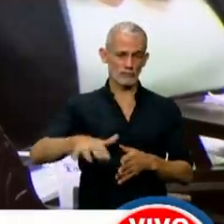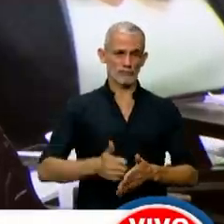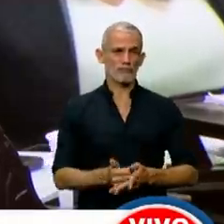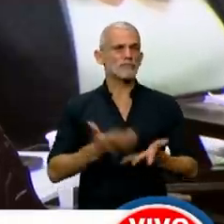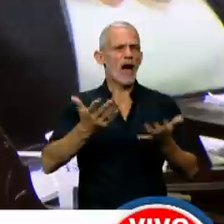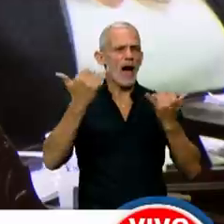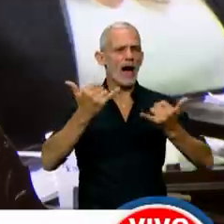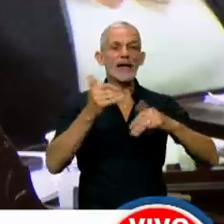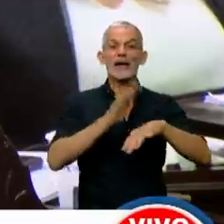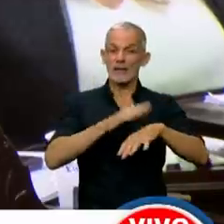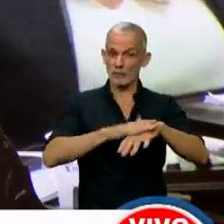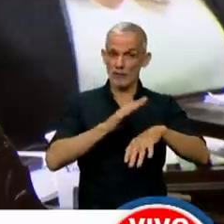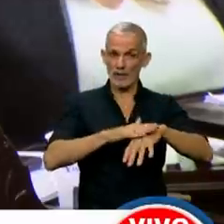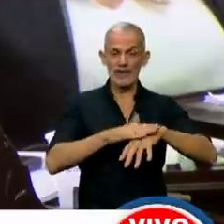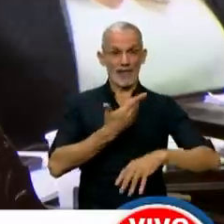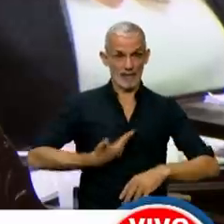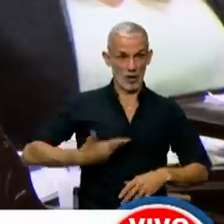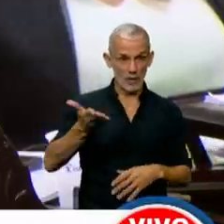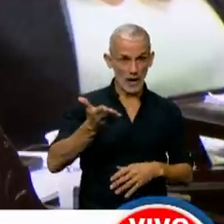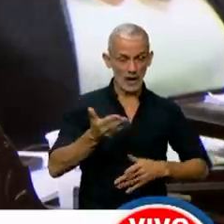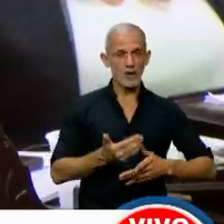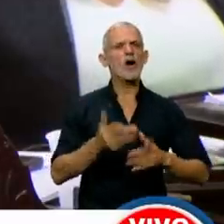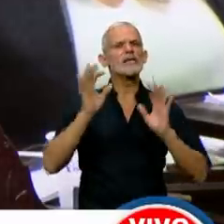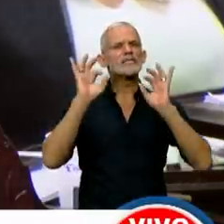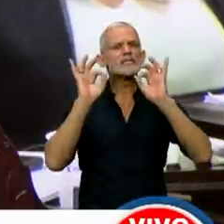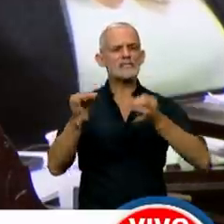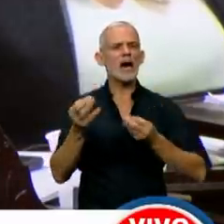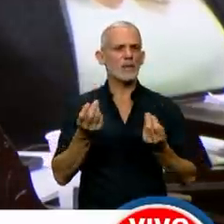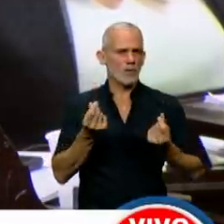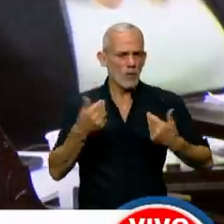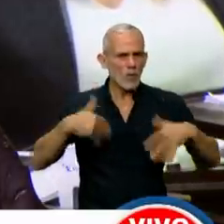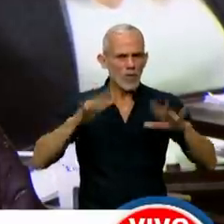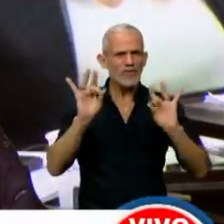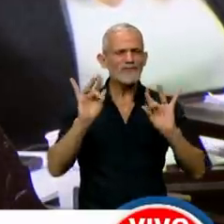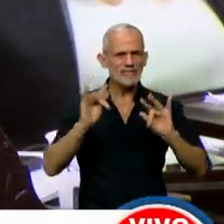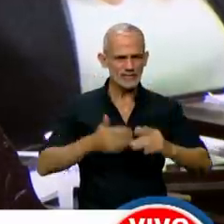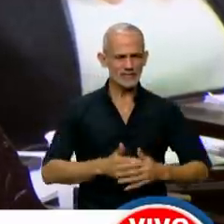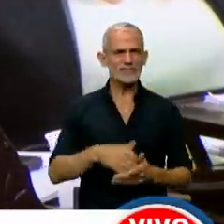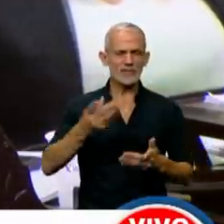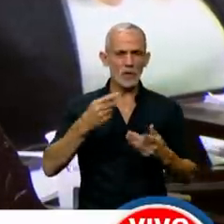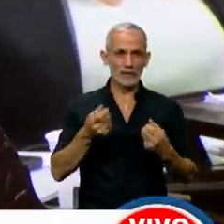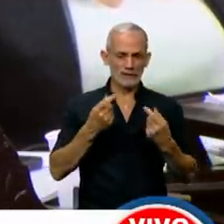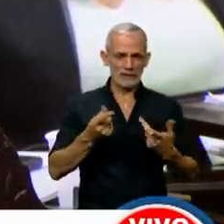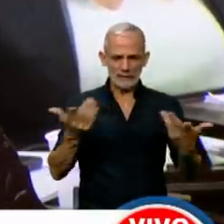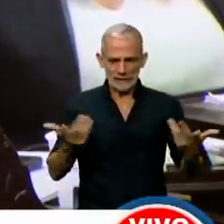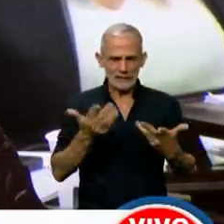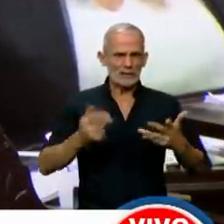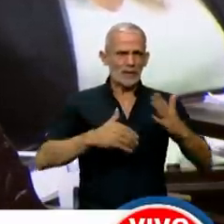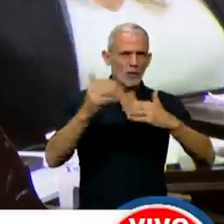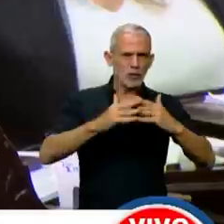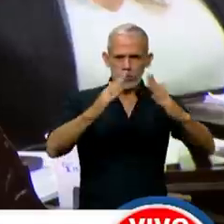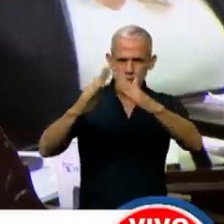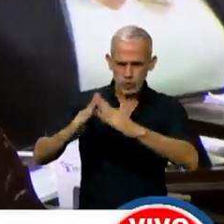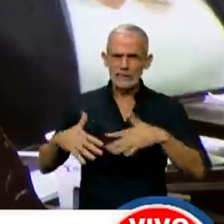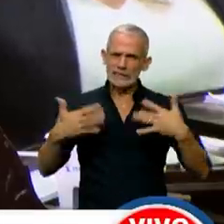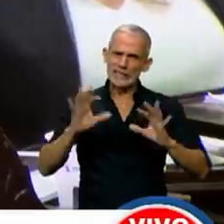que tienen responsabilidades de gobierno saben lo que cuesta ejecutar y poner en obras las